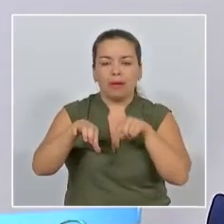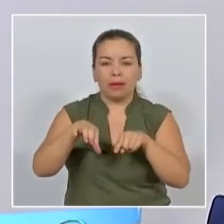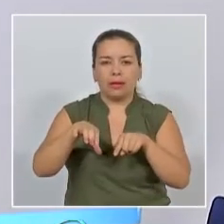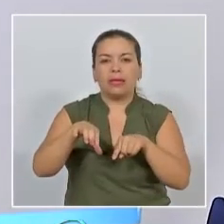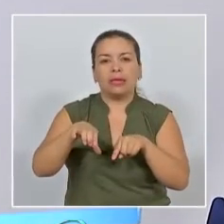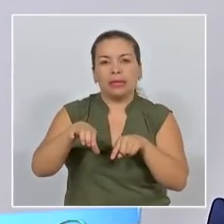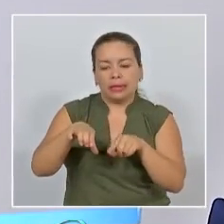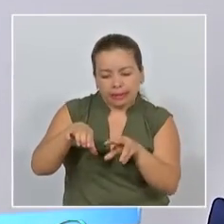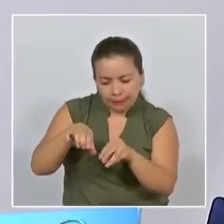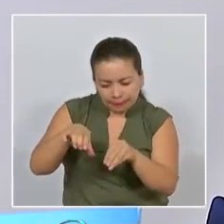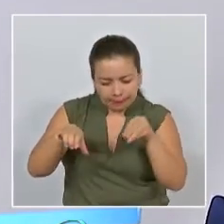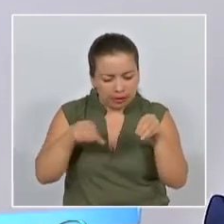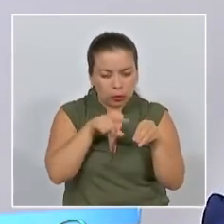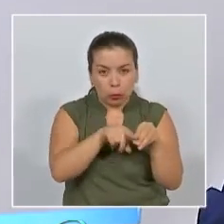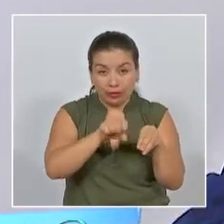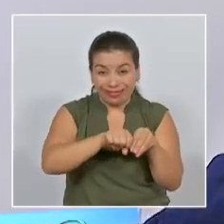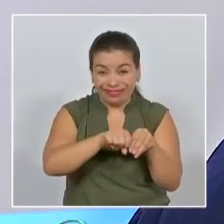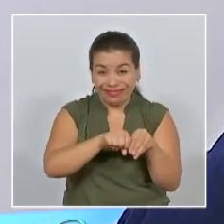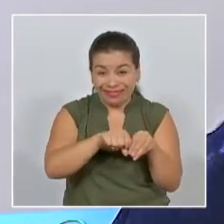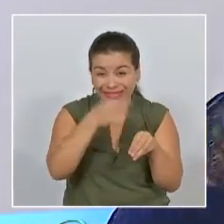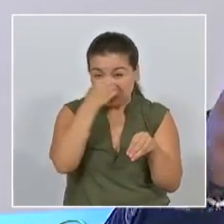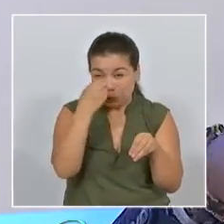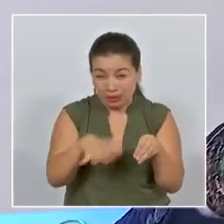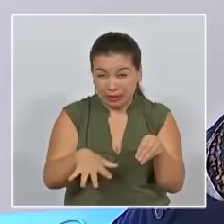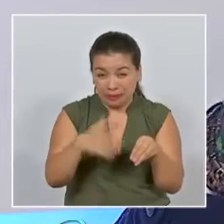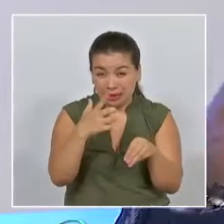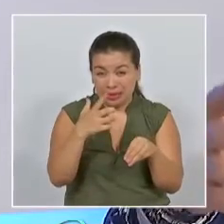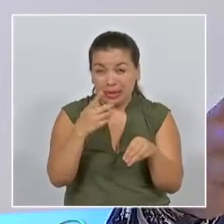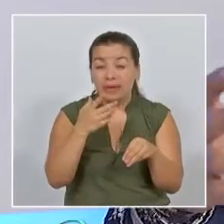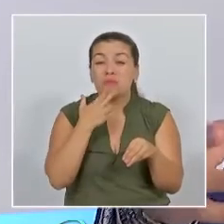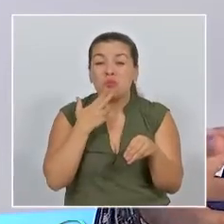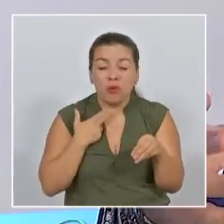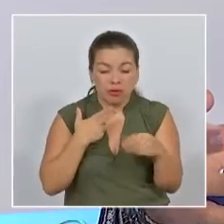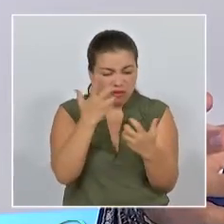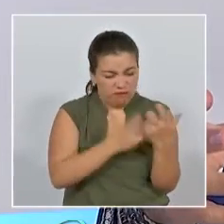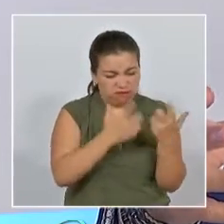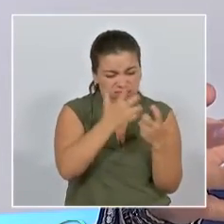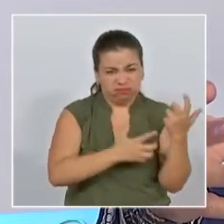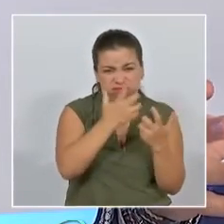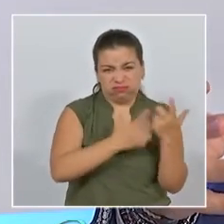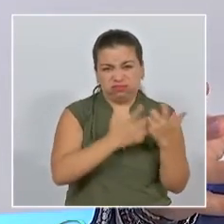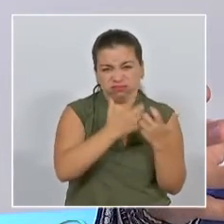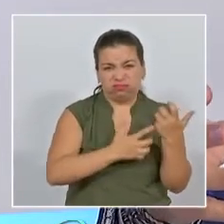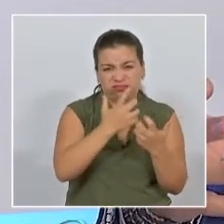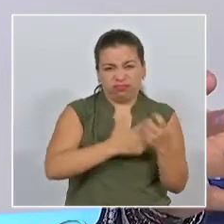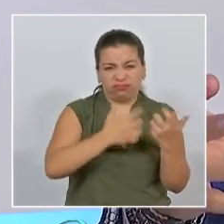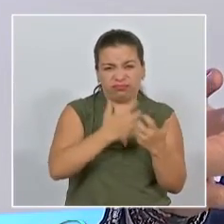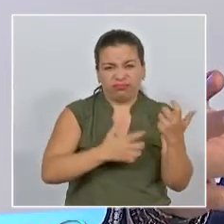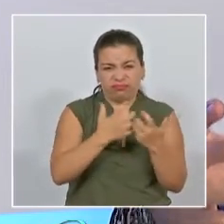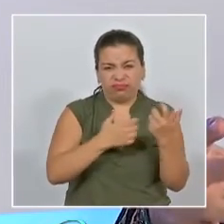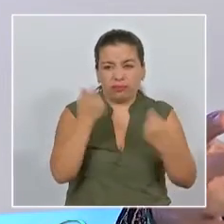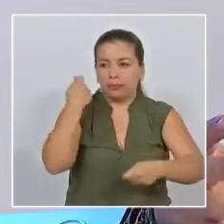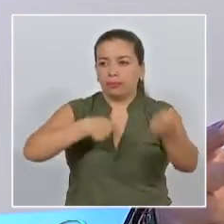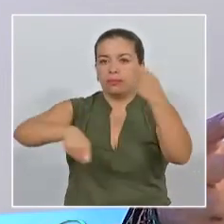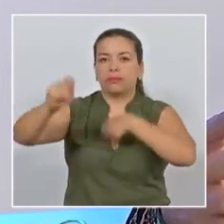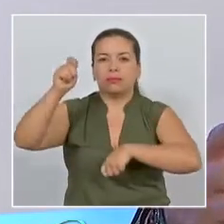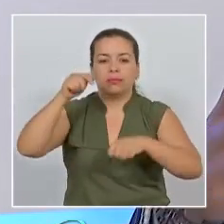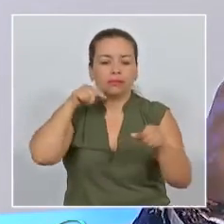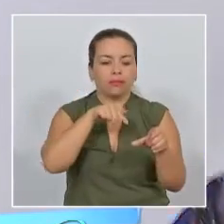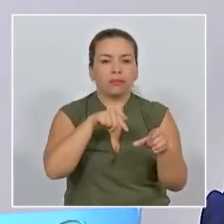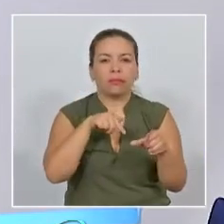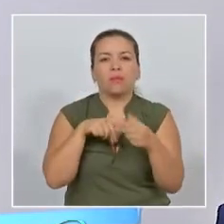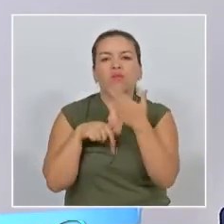parte dañina del azúcar y la procesan, la vuelven industrial, la refinan y la convierten en un veneno blanco que se